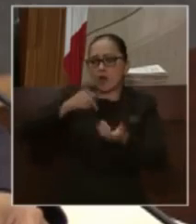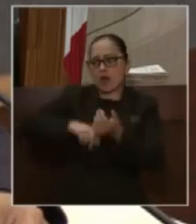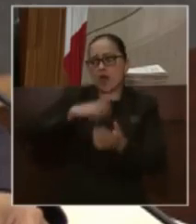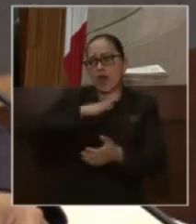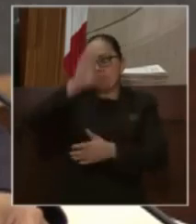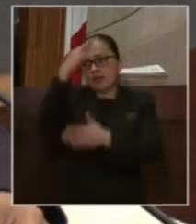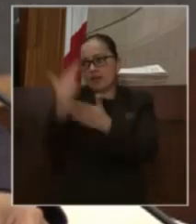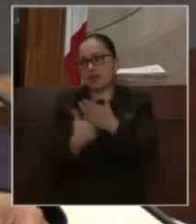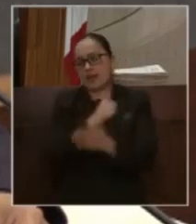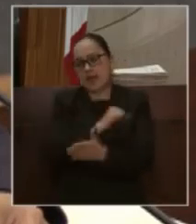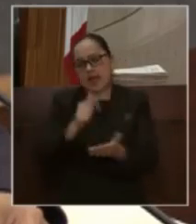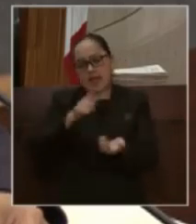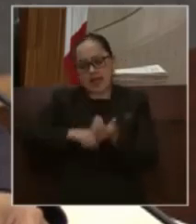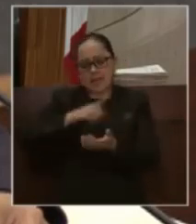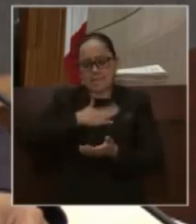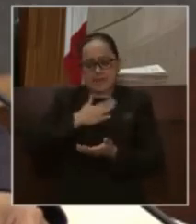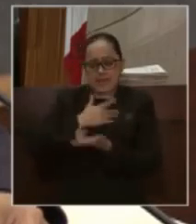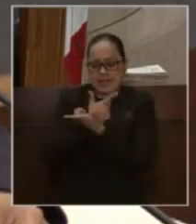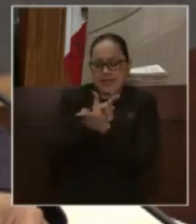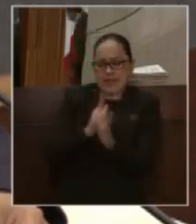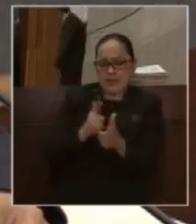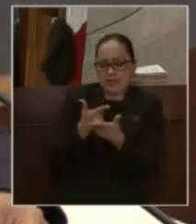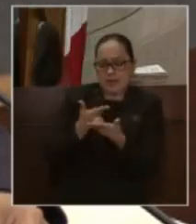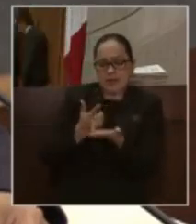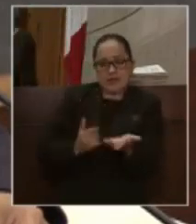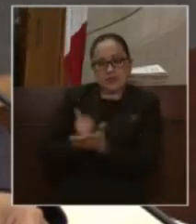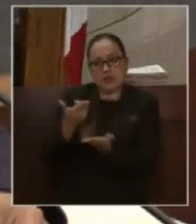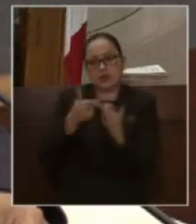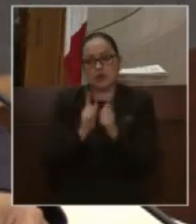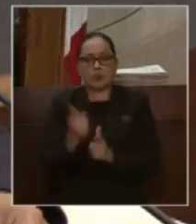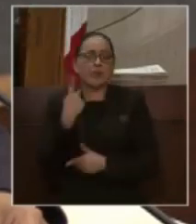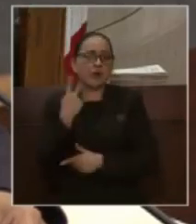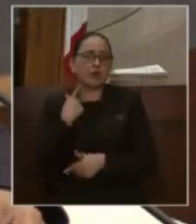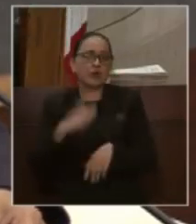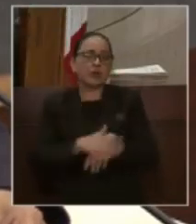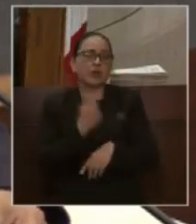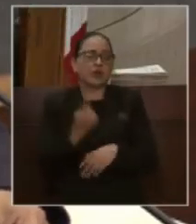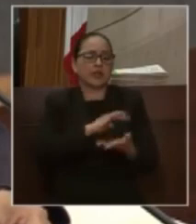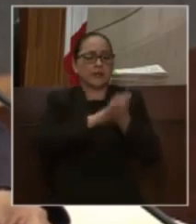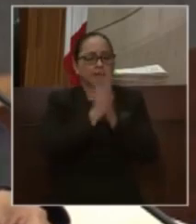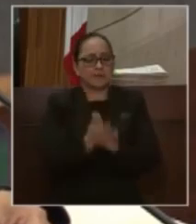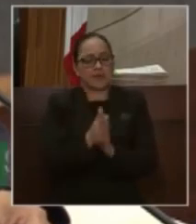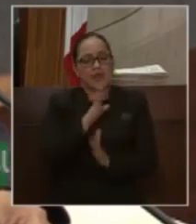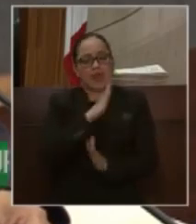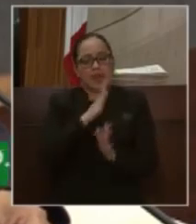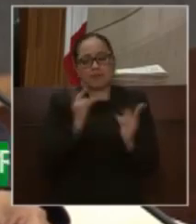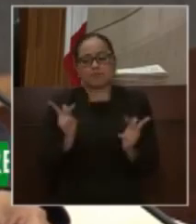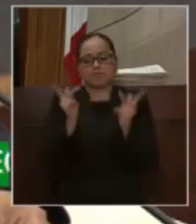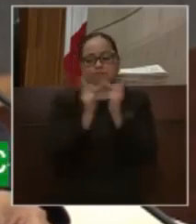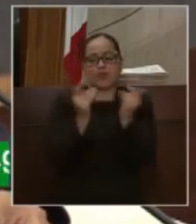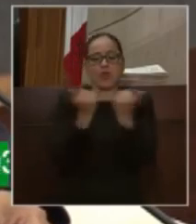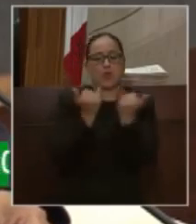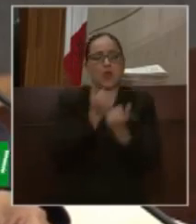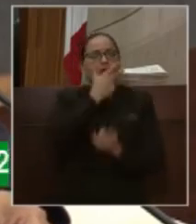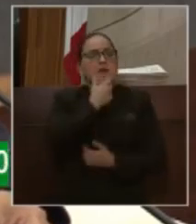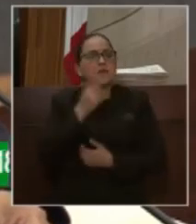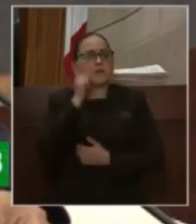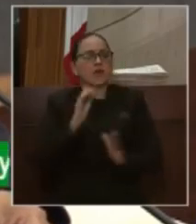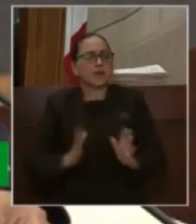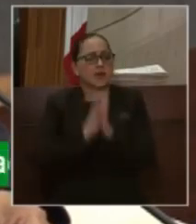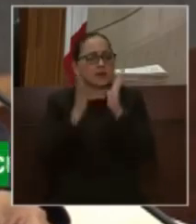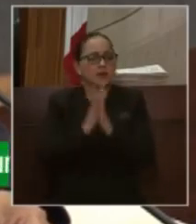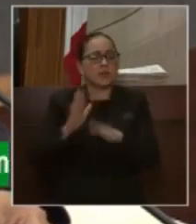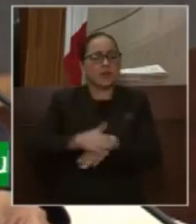a los principios democráticos y de autodeterminación de los partidos, derivada de la aplicación de los criterios de paridad empleados por el OPLE, con sustento